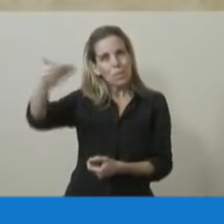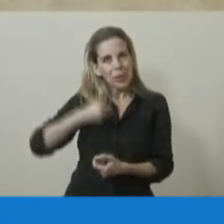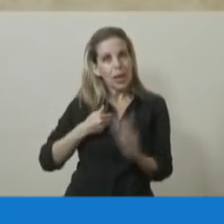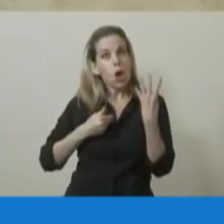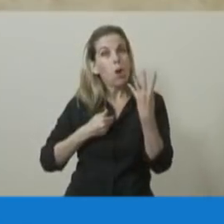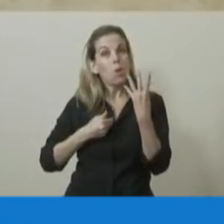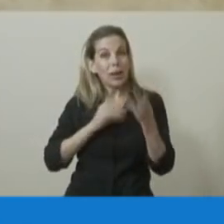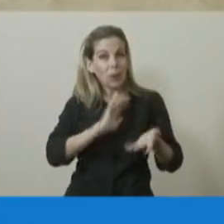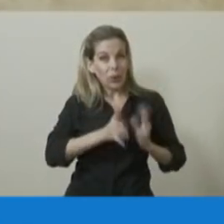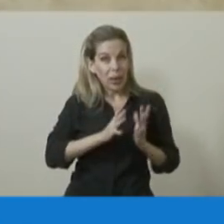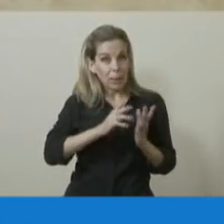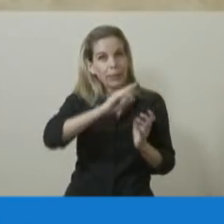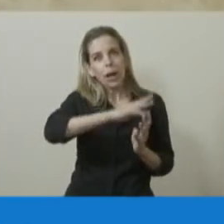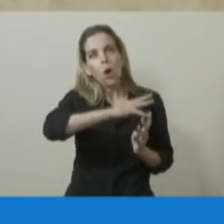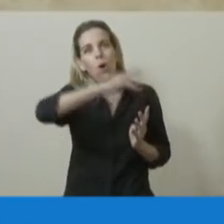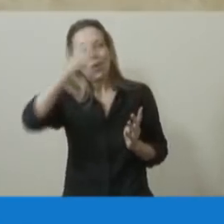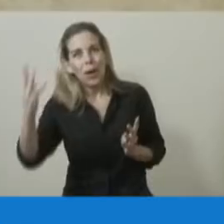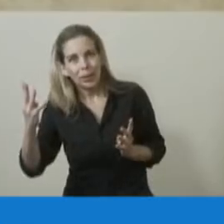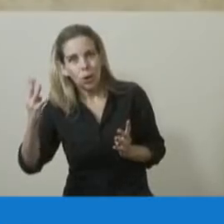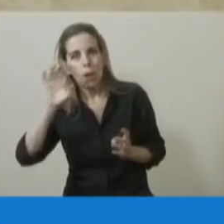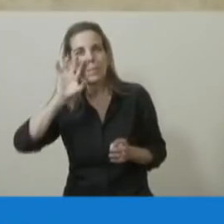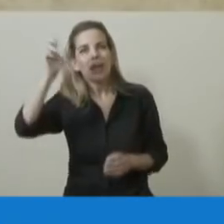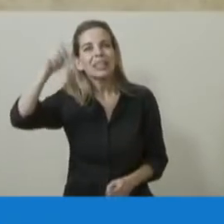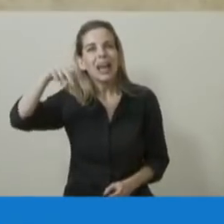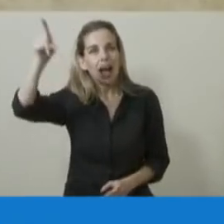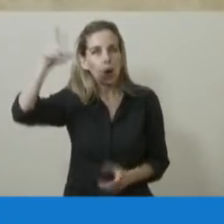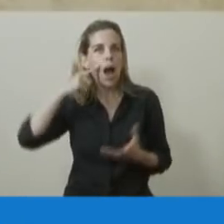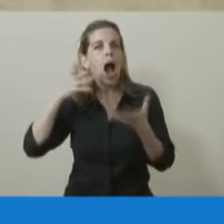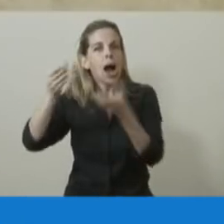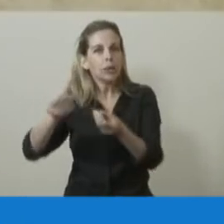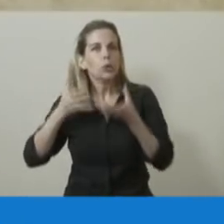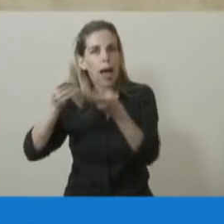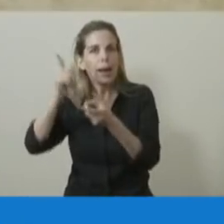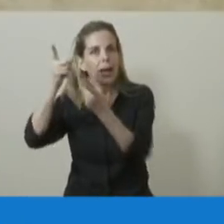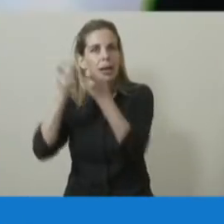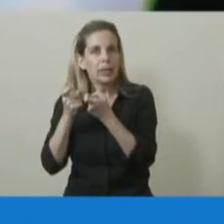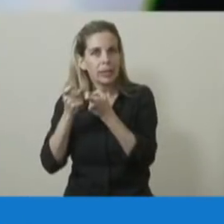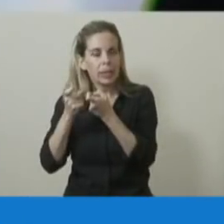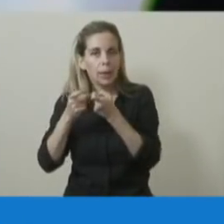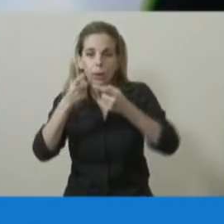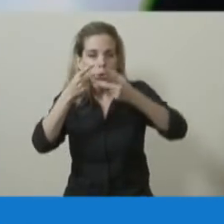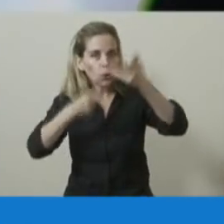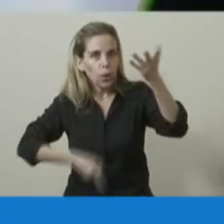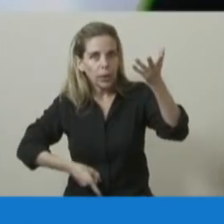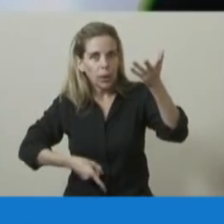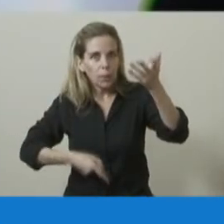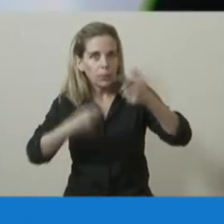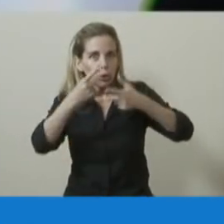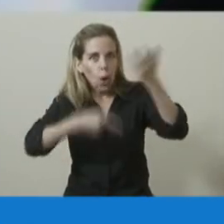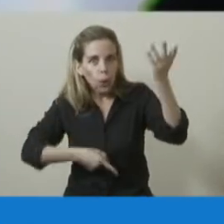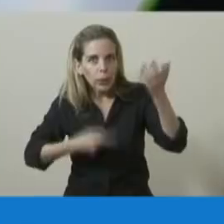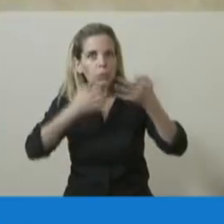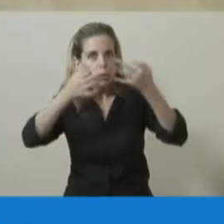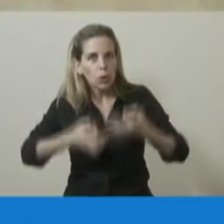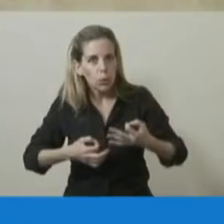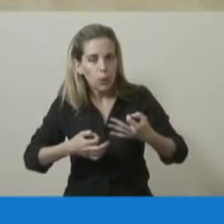ejército argentino también a auxiliar en el Chaco, allí donde hacía falta. Y todo eso habla